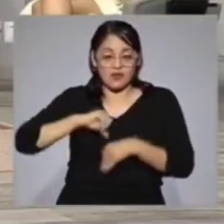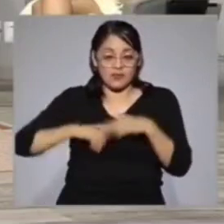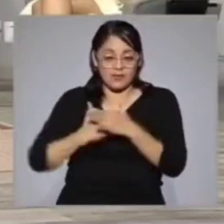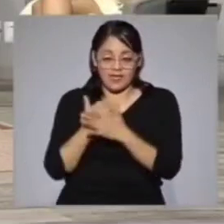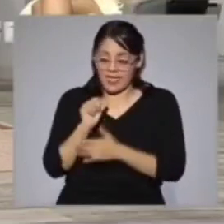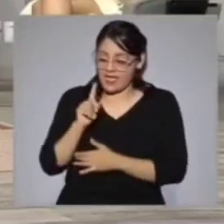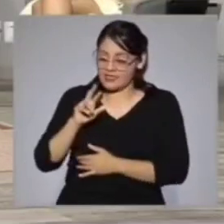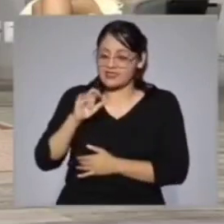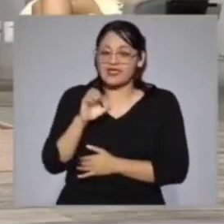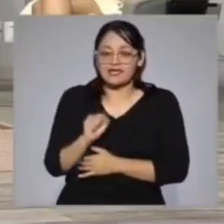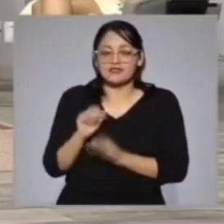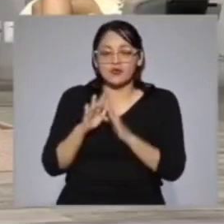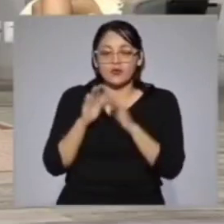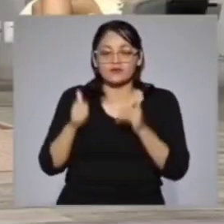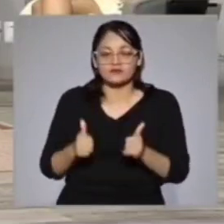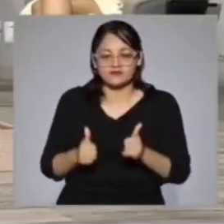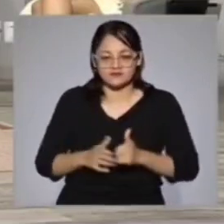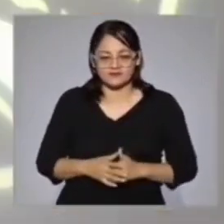Andrés Castora, bienvenido, ¿cómo estás?